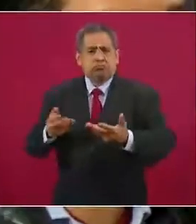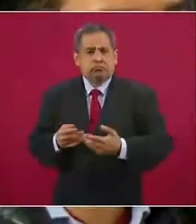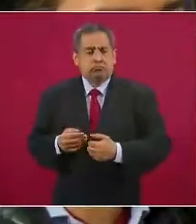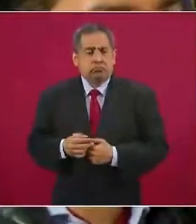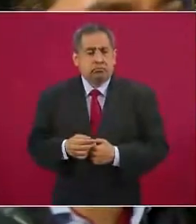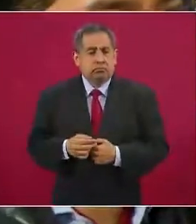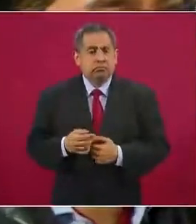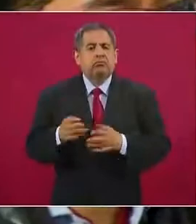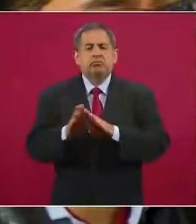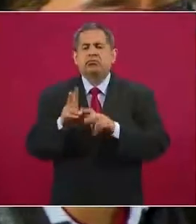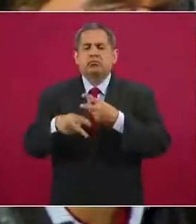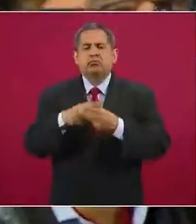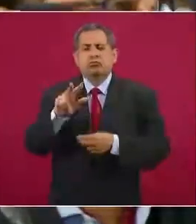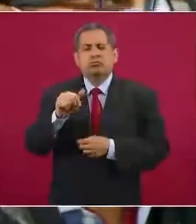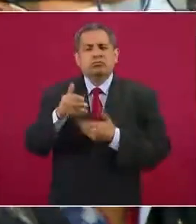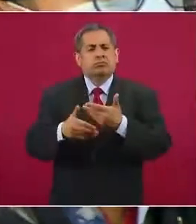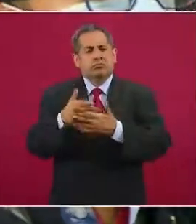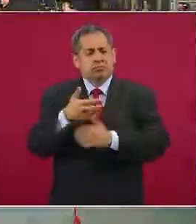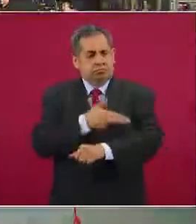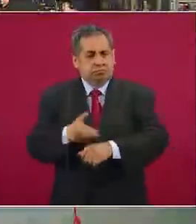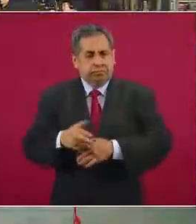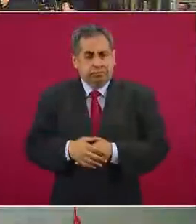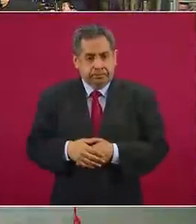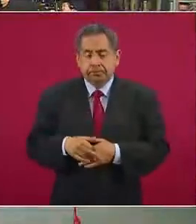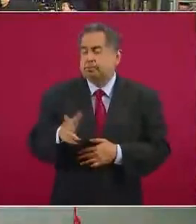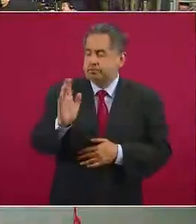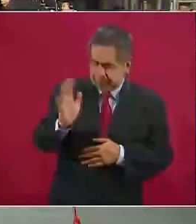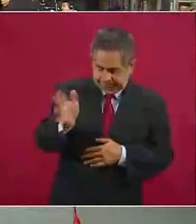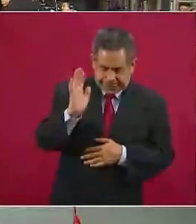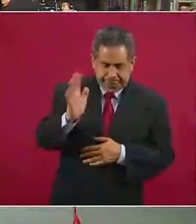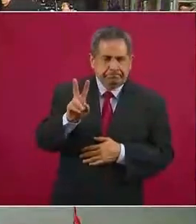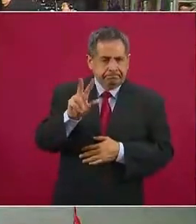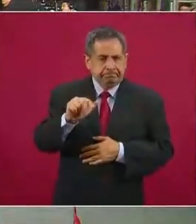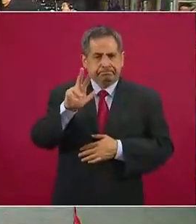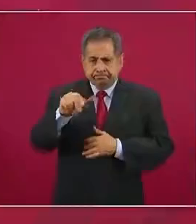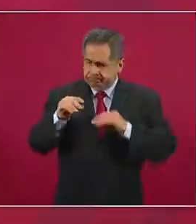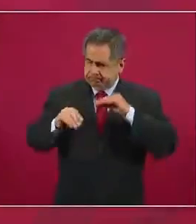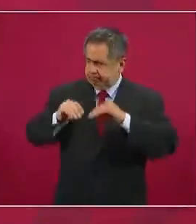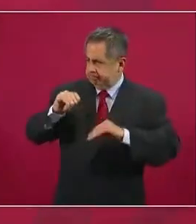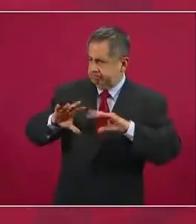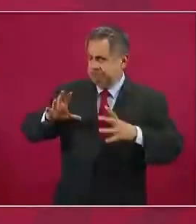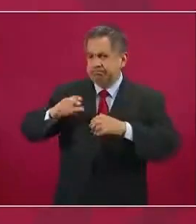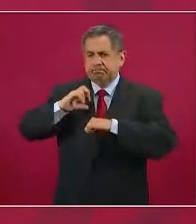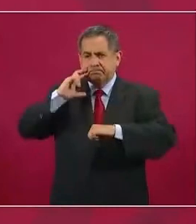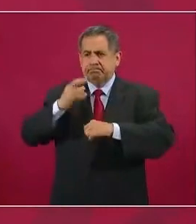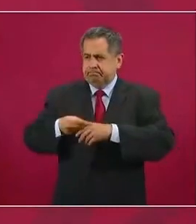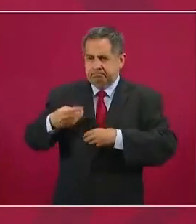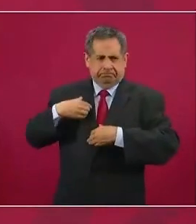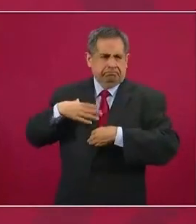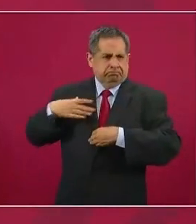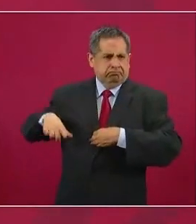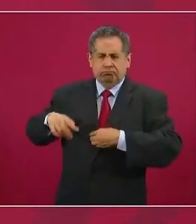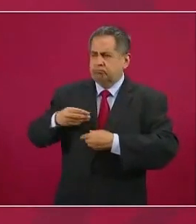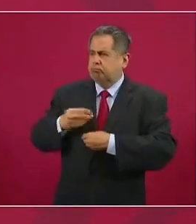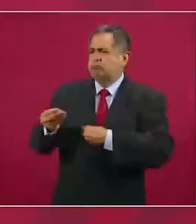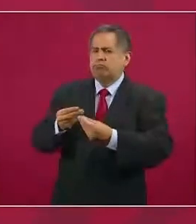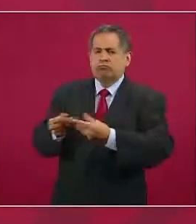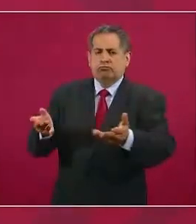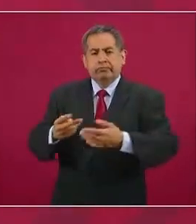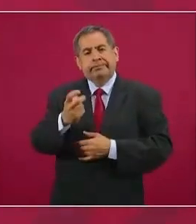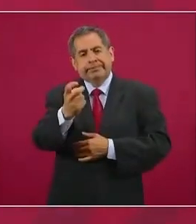eso es. ¿Cómo va ese proceso? Ya va avanzando, porque por eso es que vamos